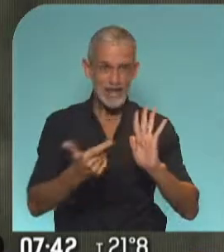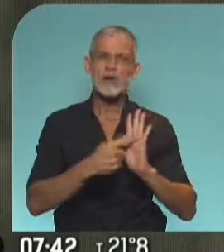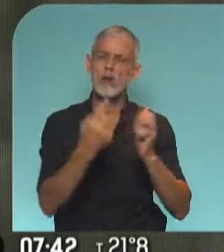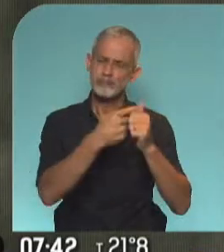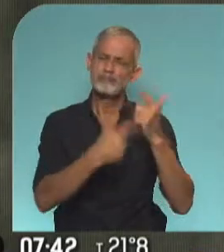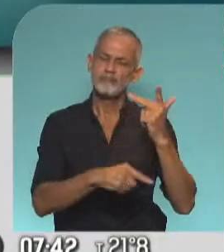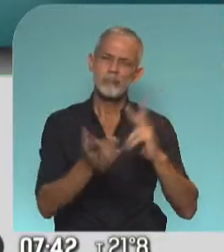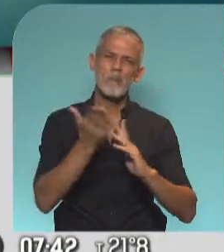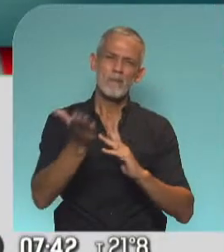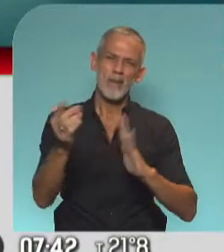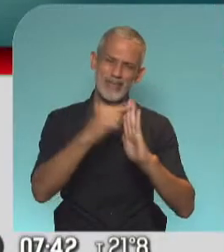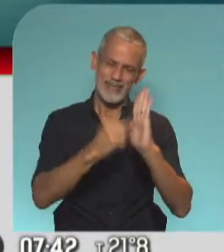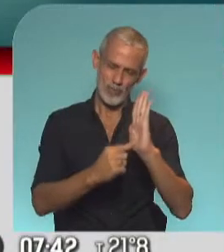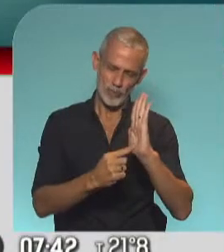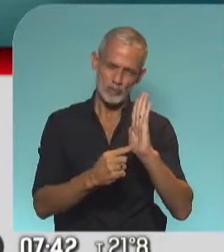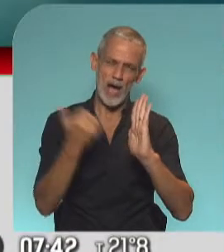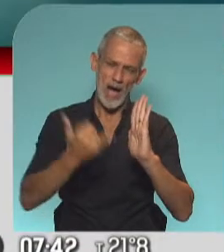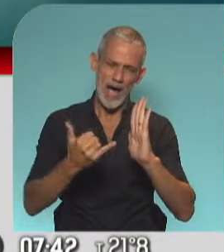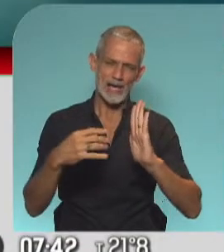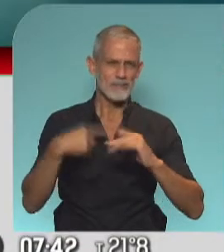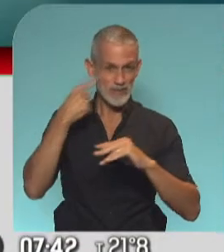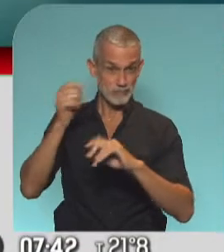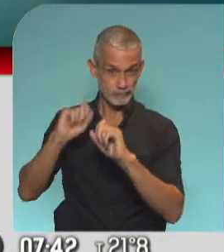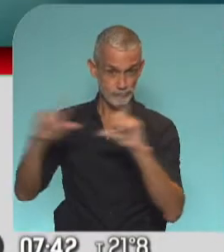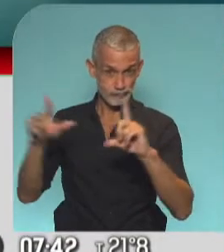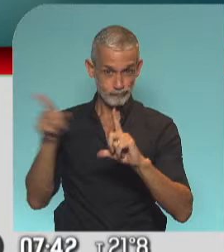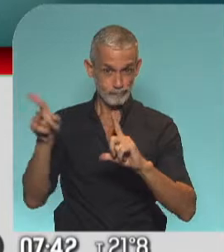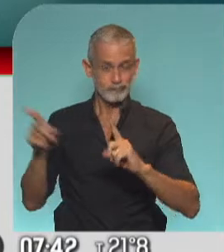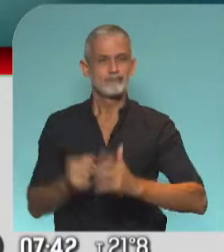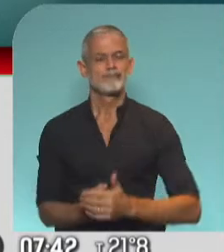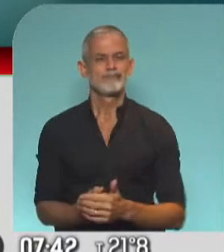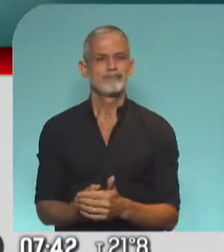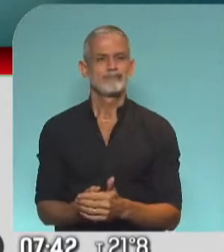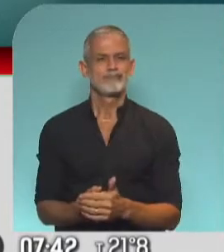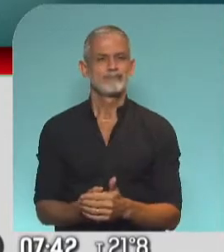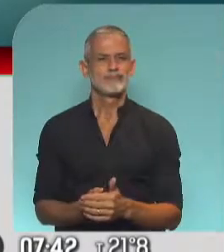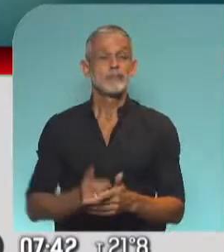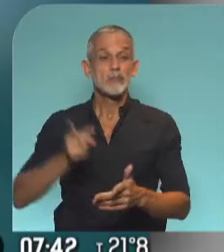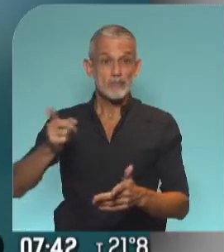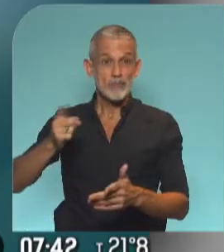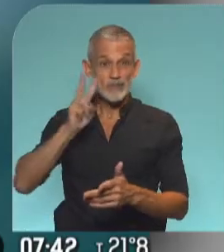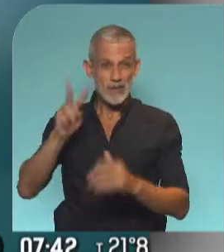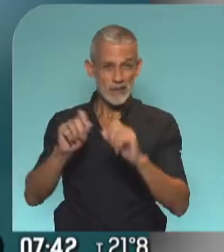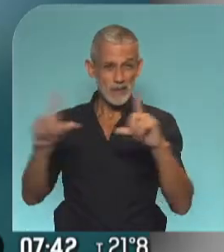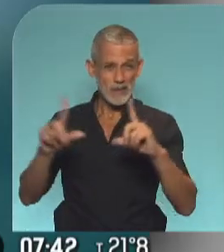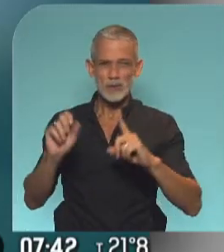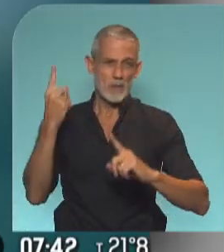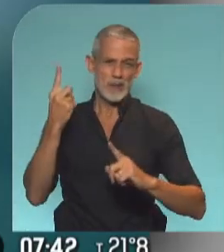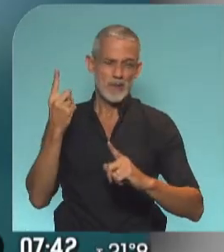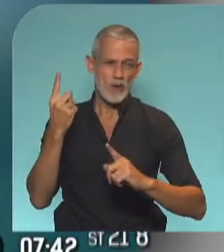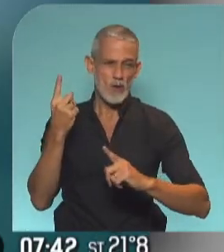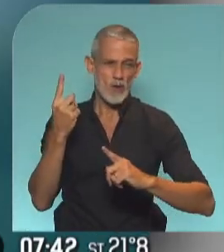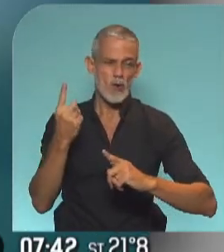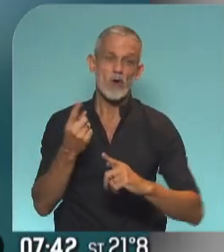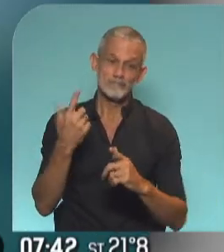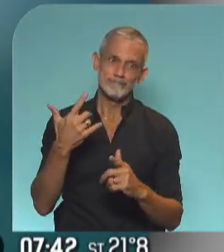muchas demandas. Vamos a ver, vemos en placas. Lo vemos en placas, como no. Ahí estamos viendo, el primero, bueno, lógicamente